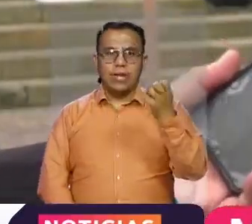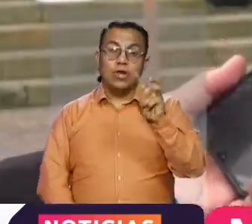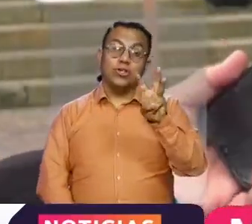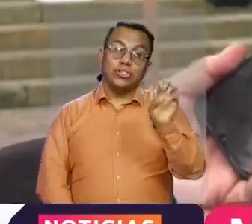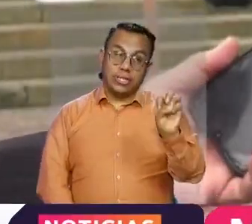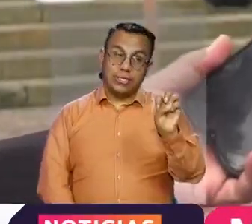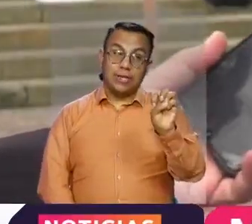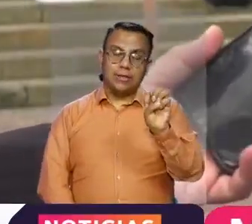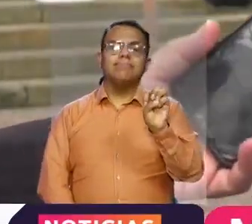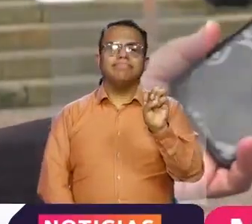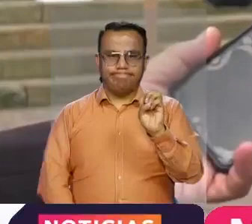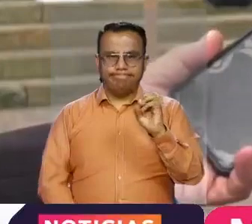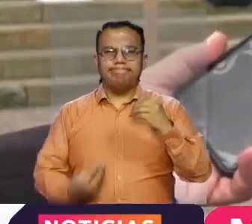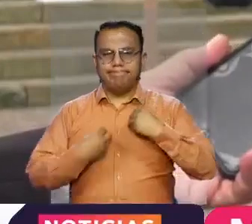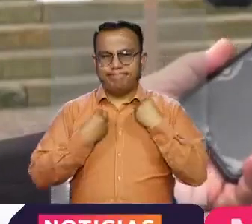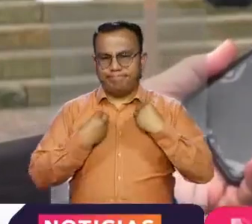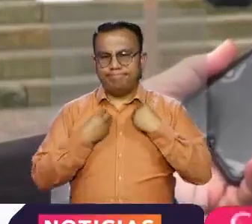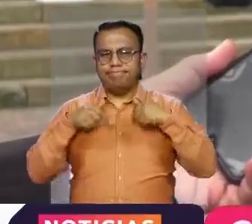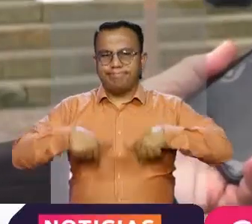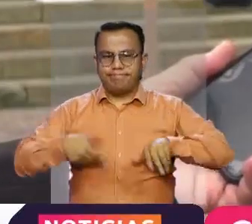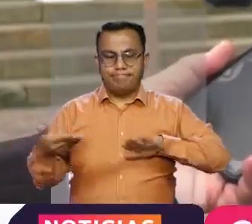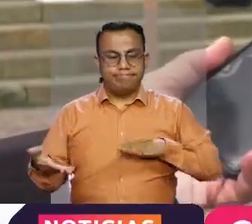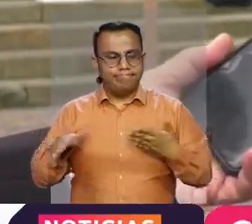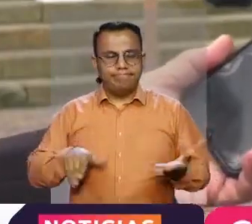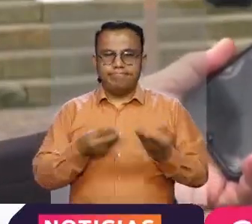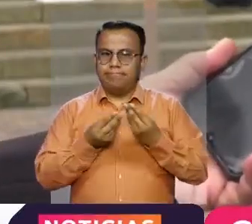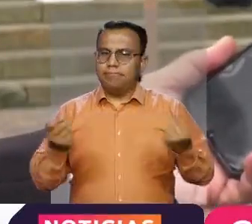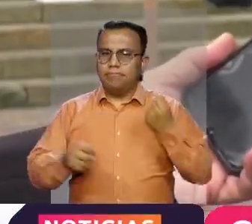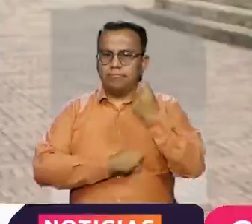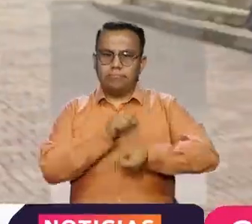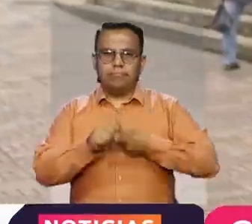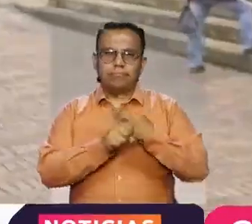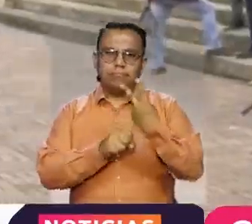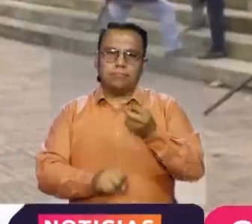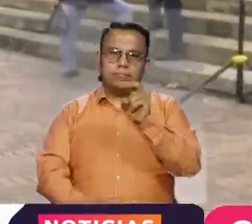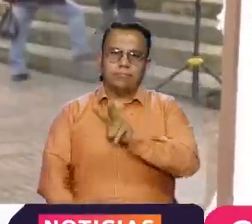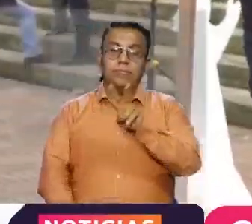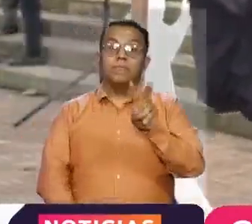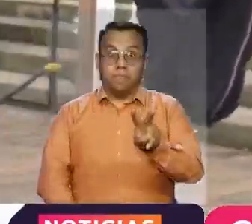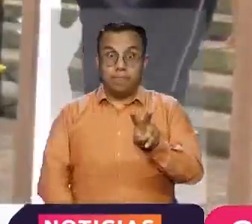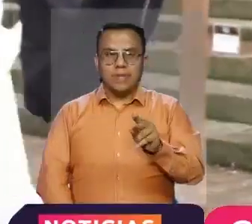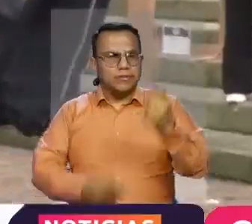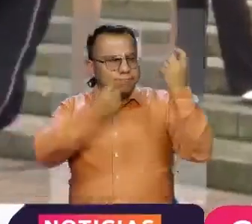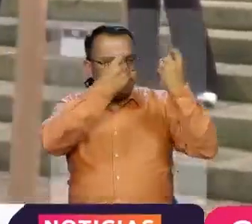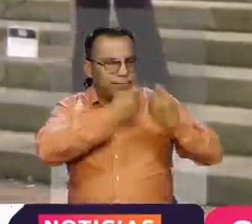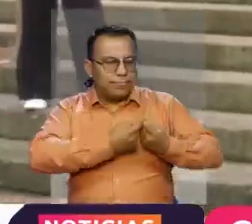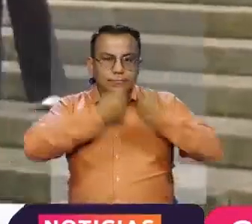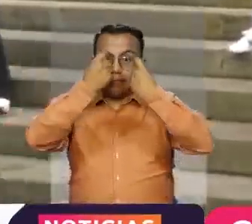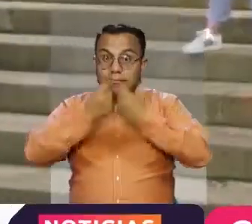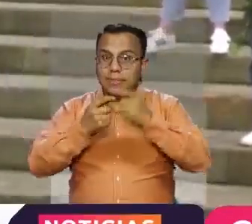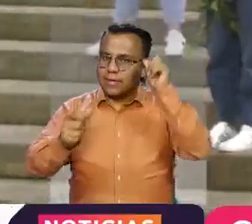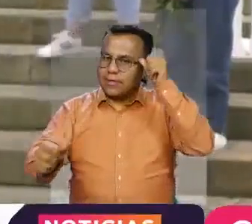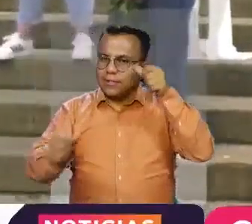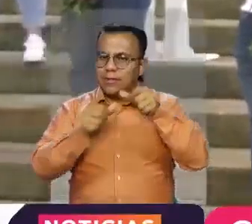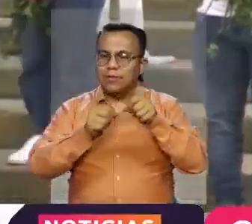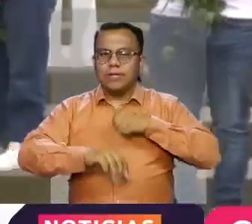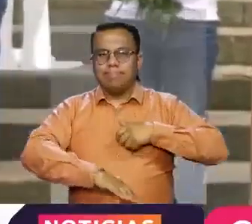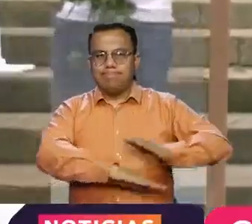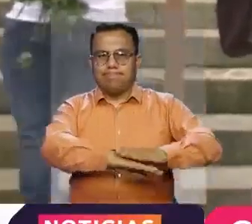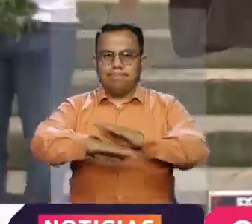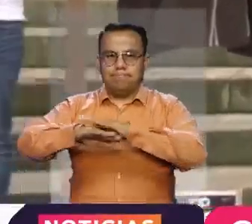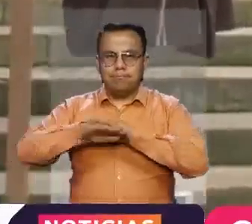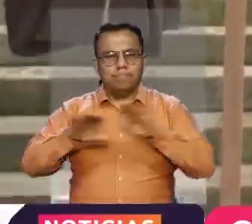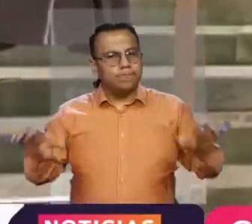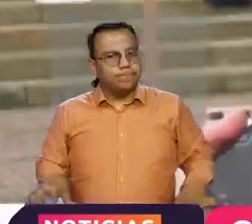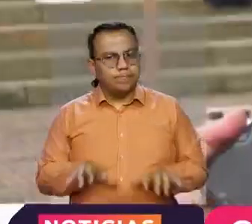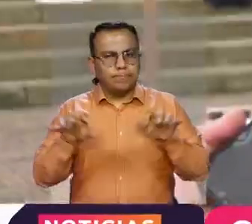más de 480 vidas en este año 2022. Bajo estas cifras, en medio de la conmemoración, hacen un llamado a tomar